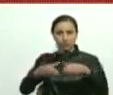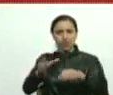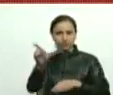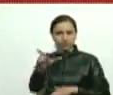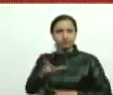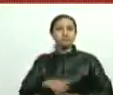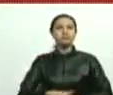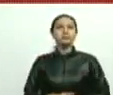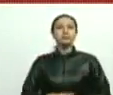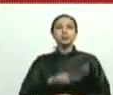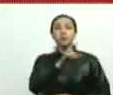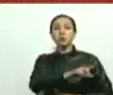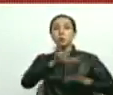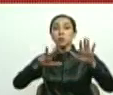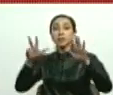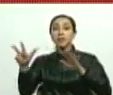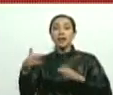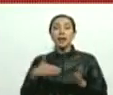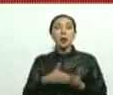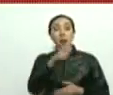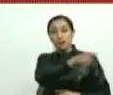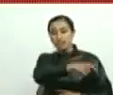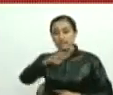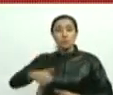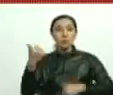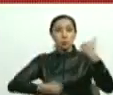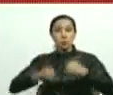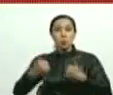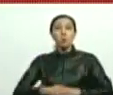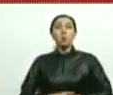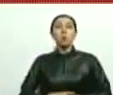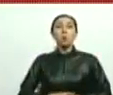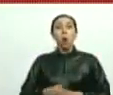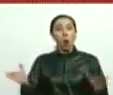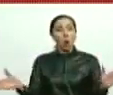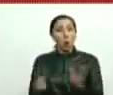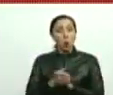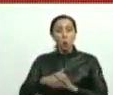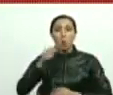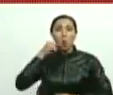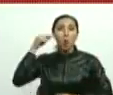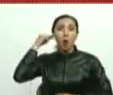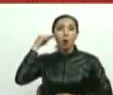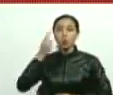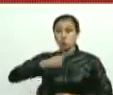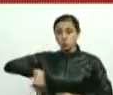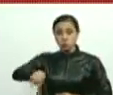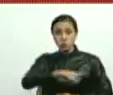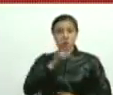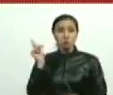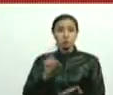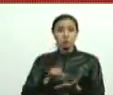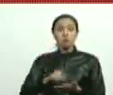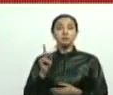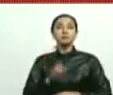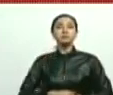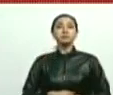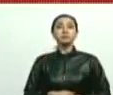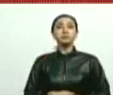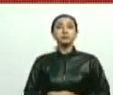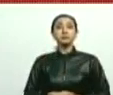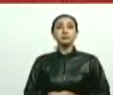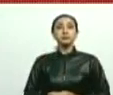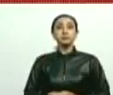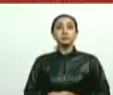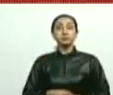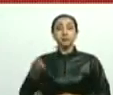son 183.000 nombres de compañeros y compañeras, entre las cuales están ustedes, que tienen